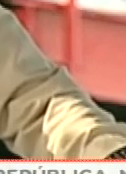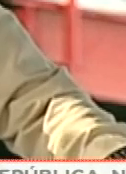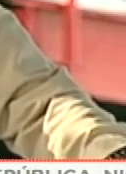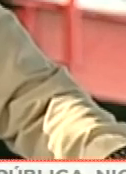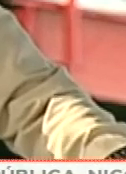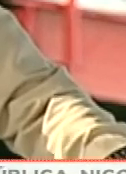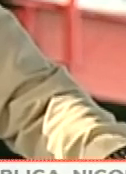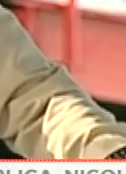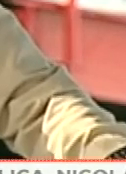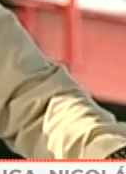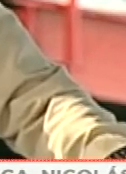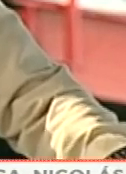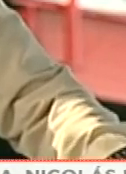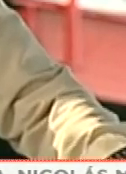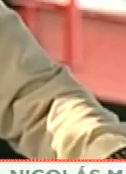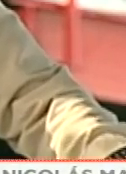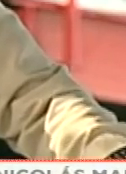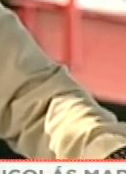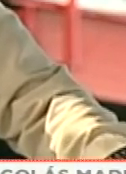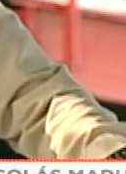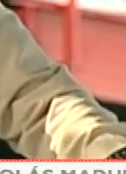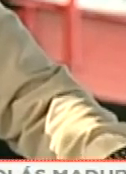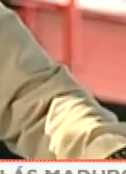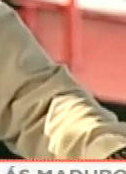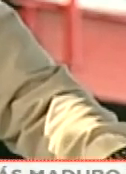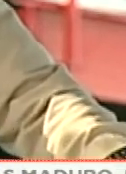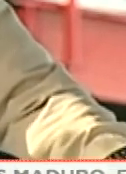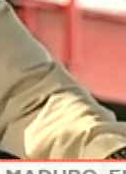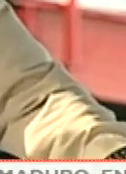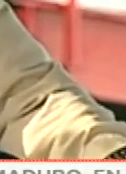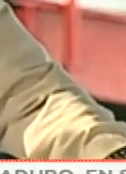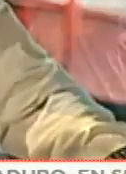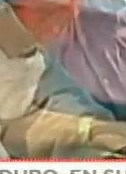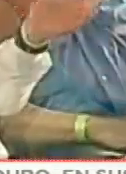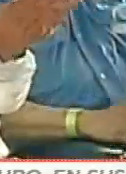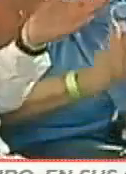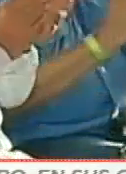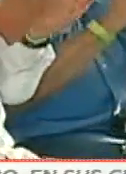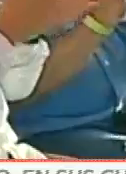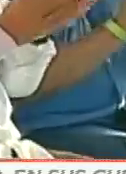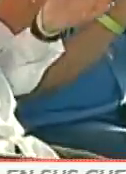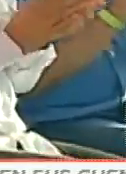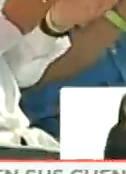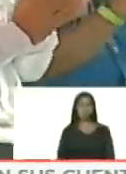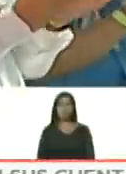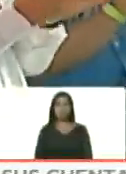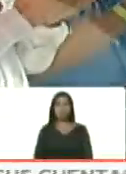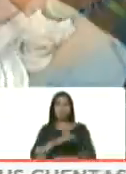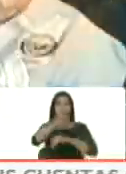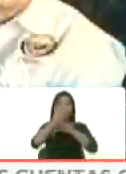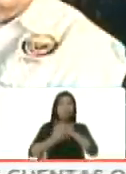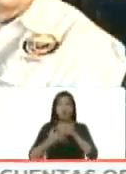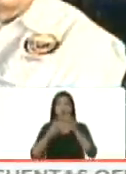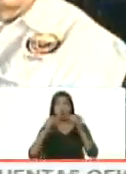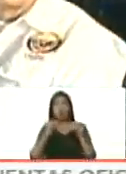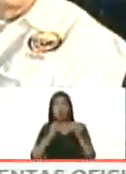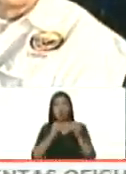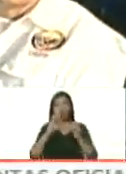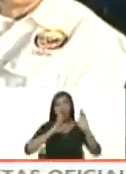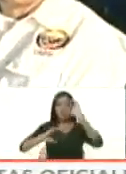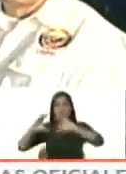Seguimos avanzando con el trabajo, la planificación, la